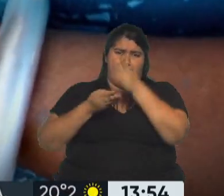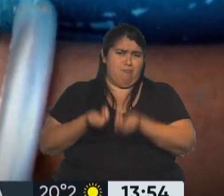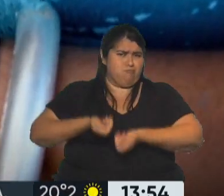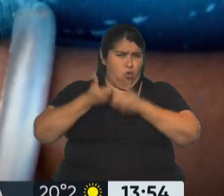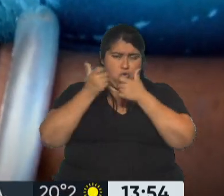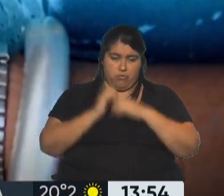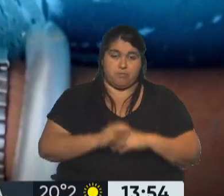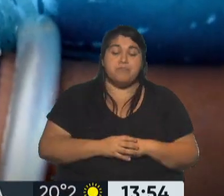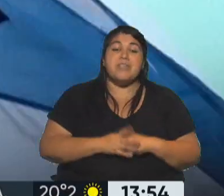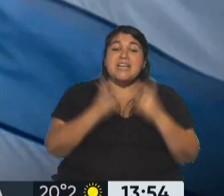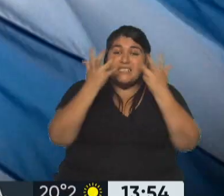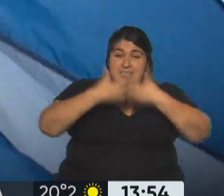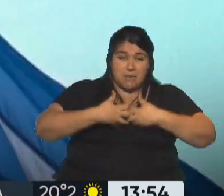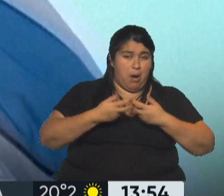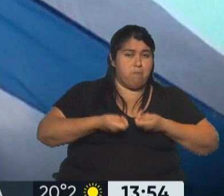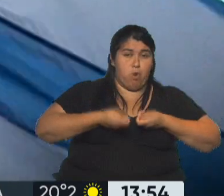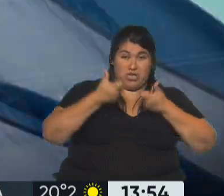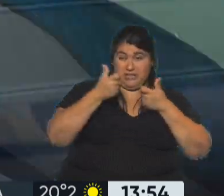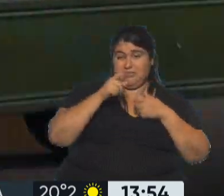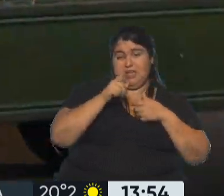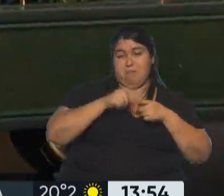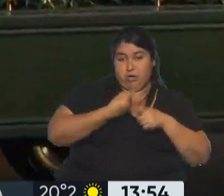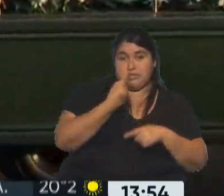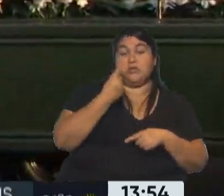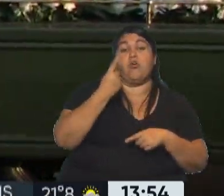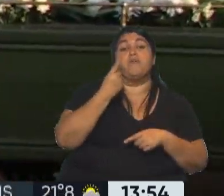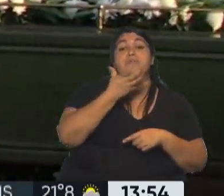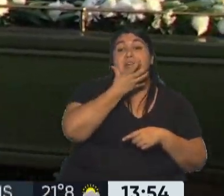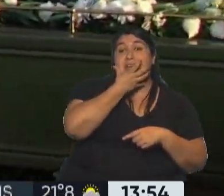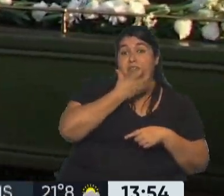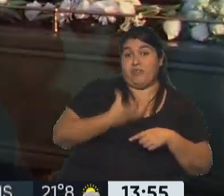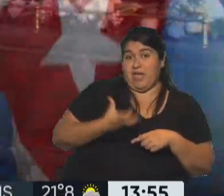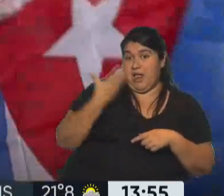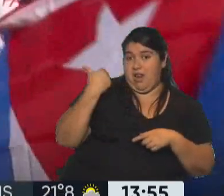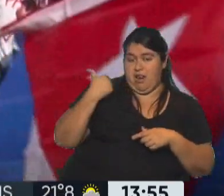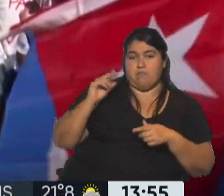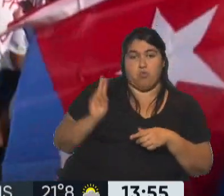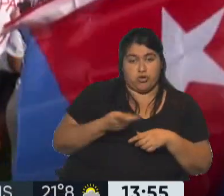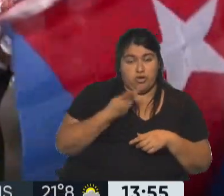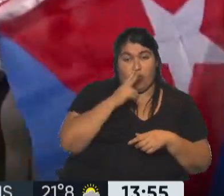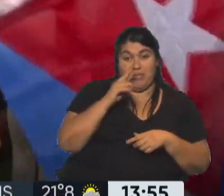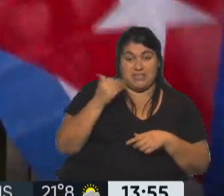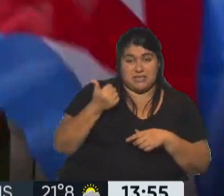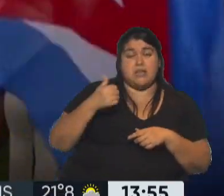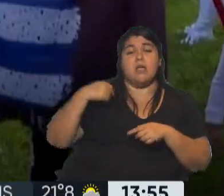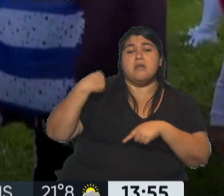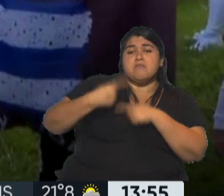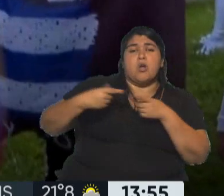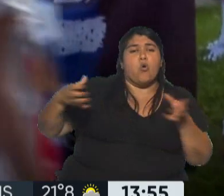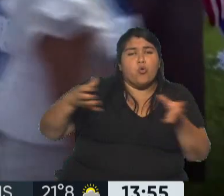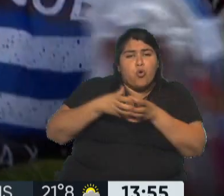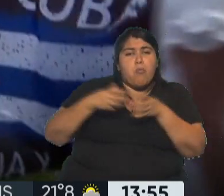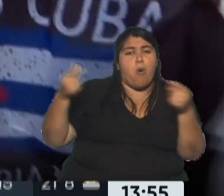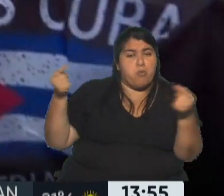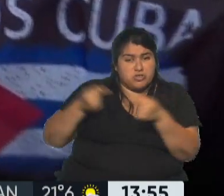paulatinas aperturas del sistema político cubano tras la muerte de Fidel Castro a fines de 2016 y un crecimiento de los grupos opositores,